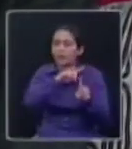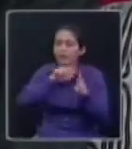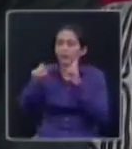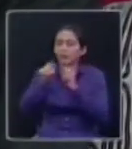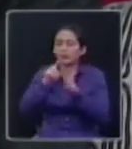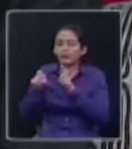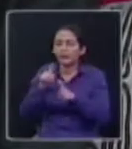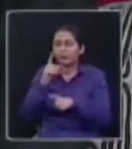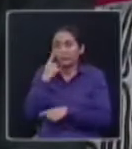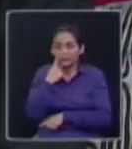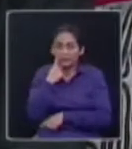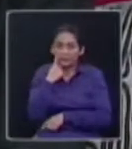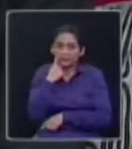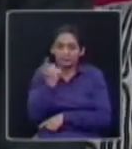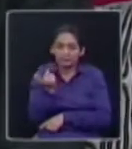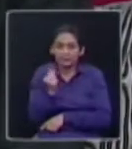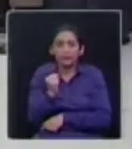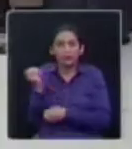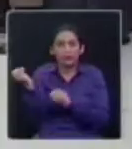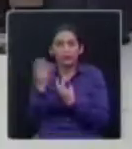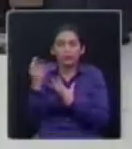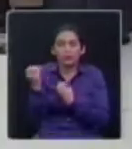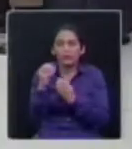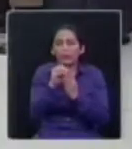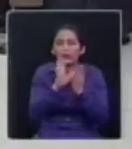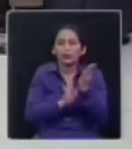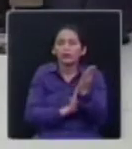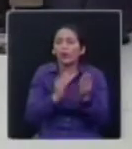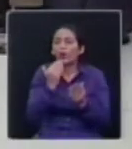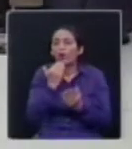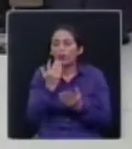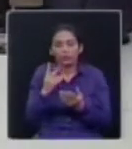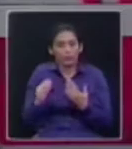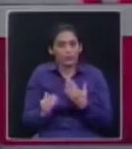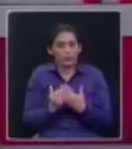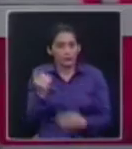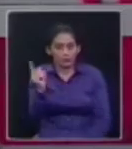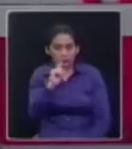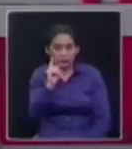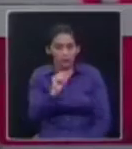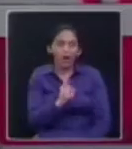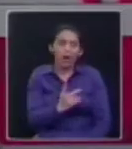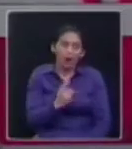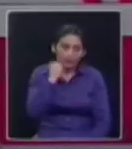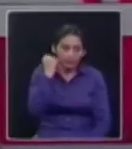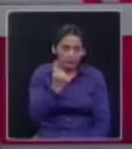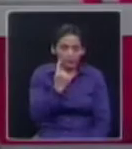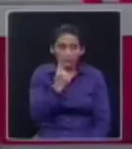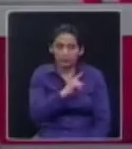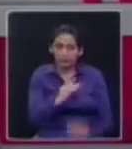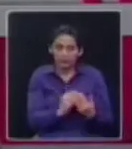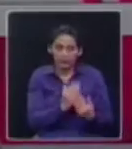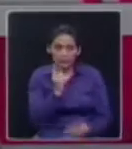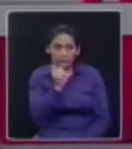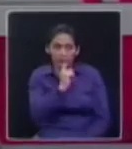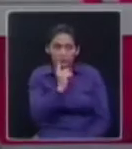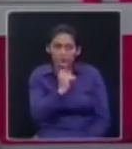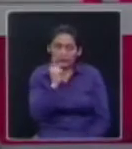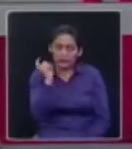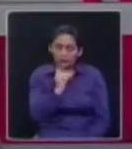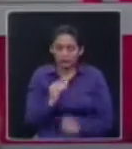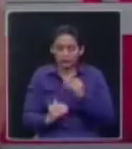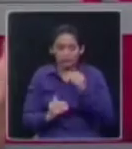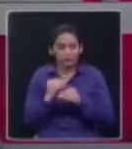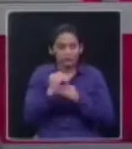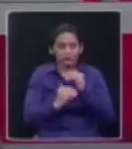los proyectos que tú has dirigido. No es sencillo. Claro, no es sencillo, hay que pasar algún trámite. Pero